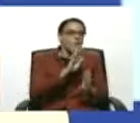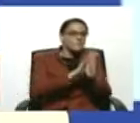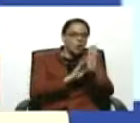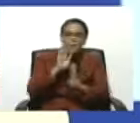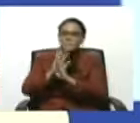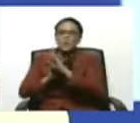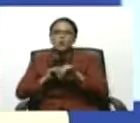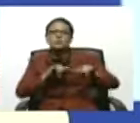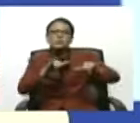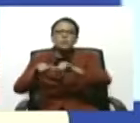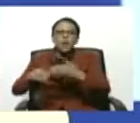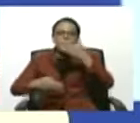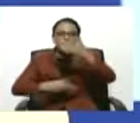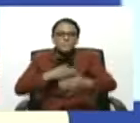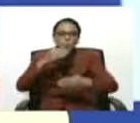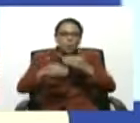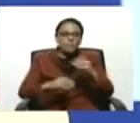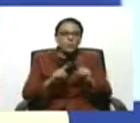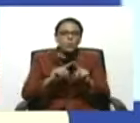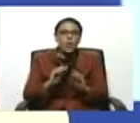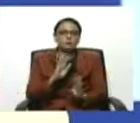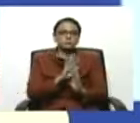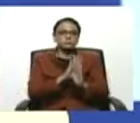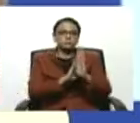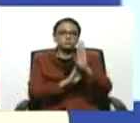adelante Ed ayuda con la